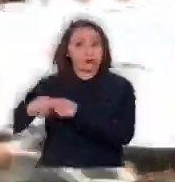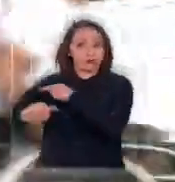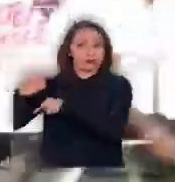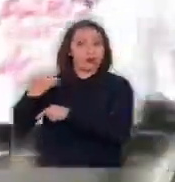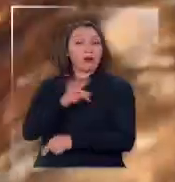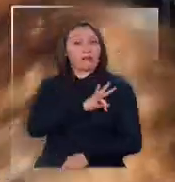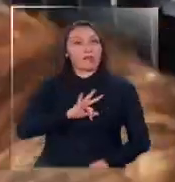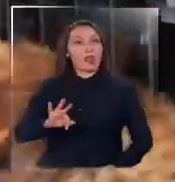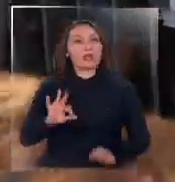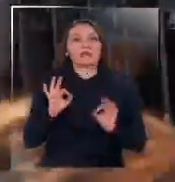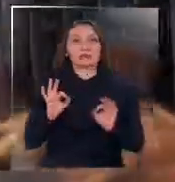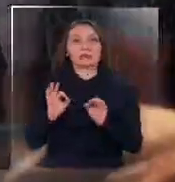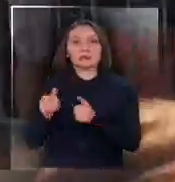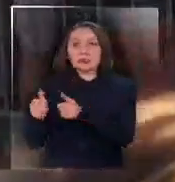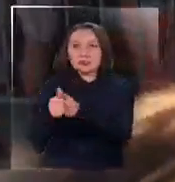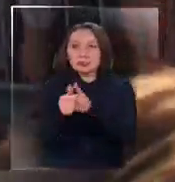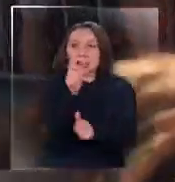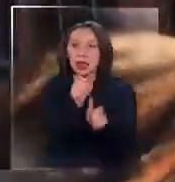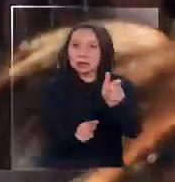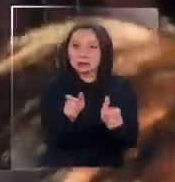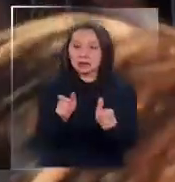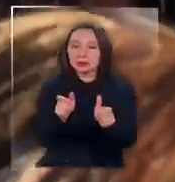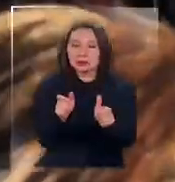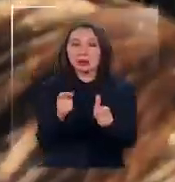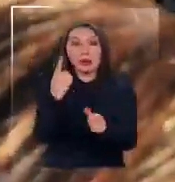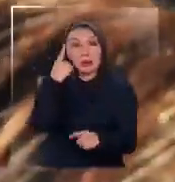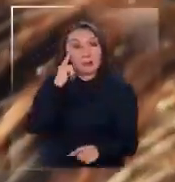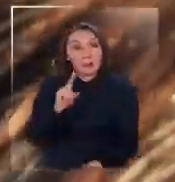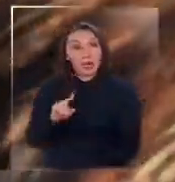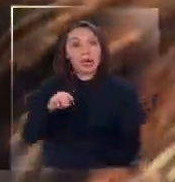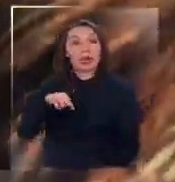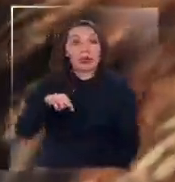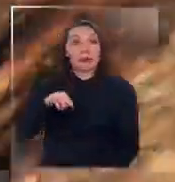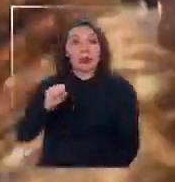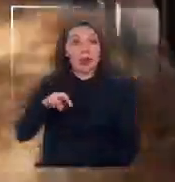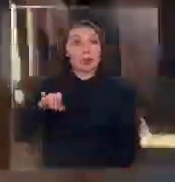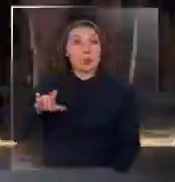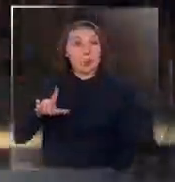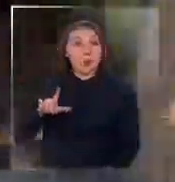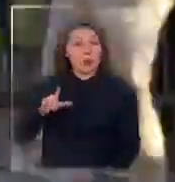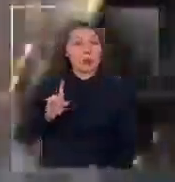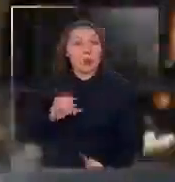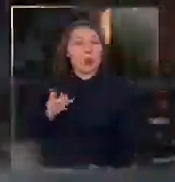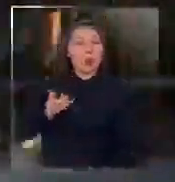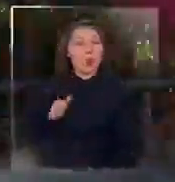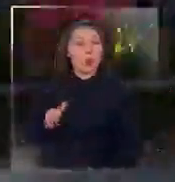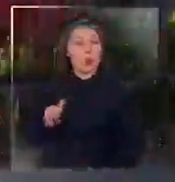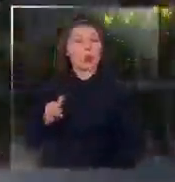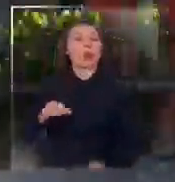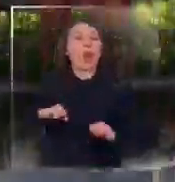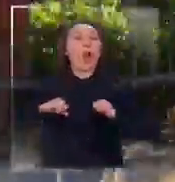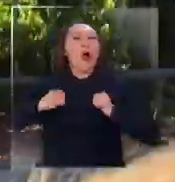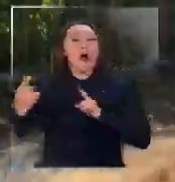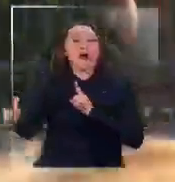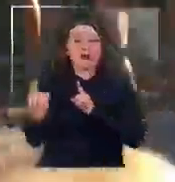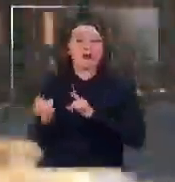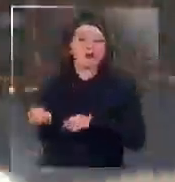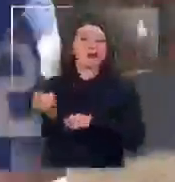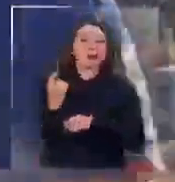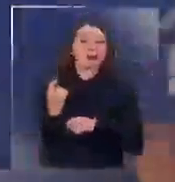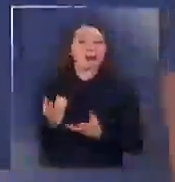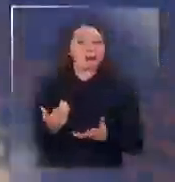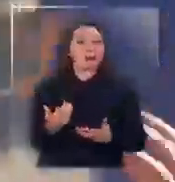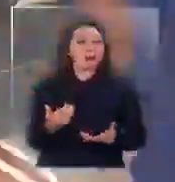y mantiene un estilo cercano a la gente, a Emmanuel Macron no le gustó nada la forma con que este joven se dirigió a